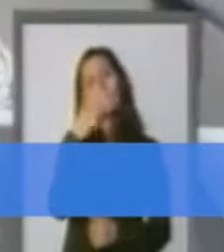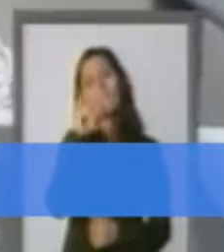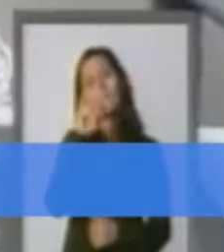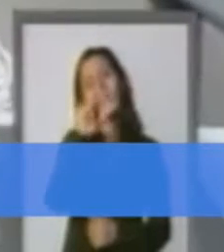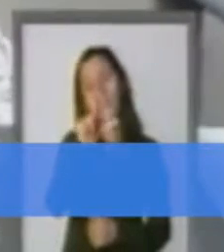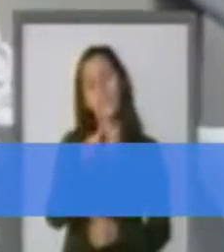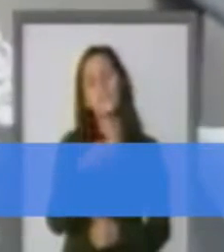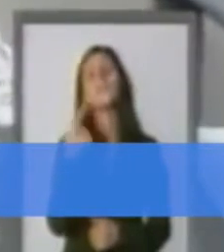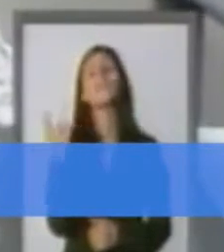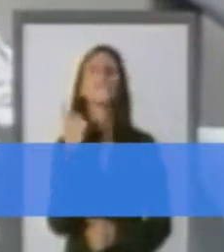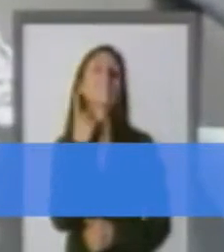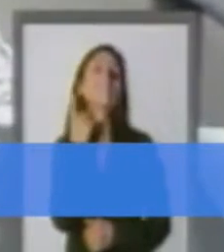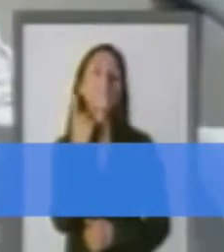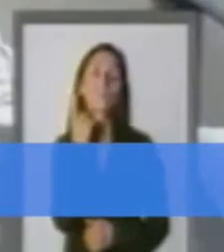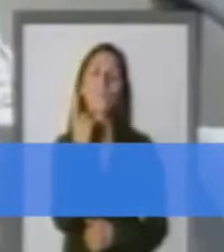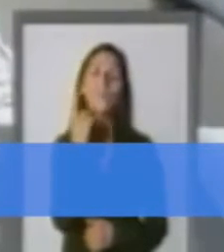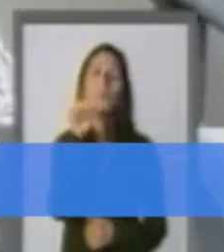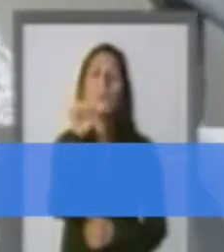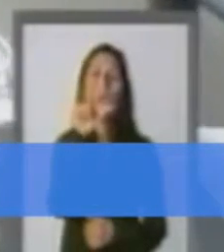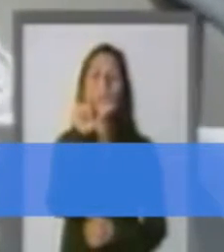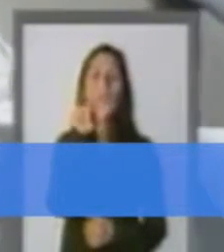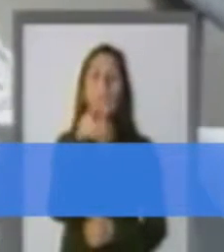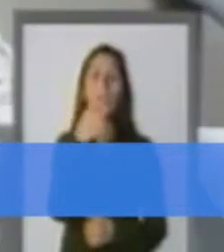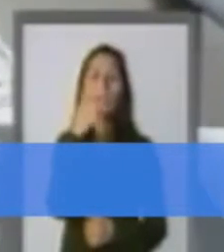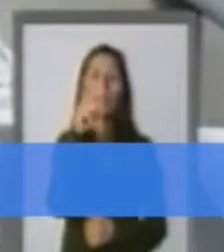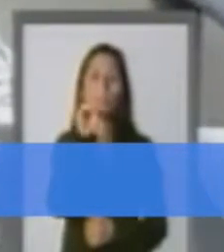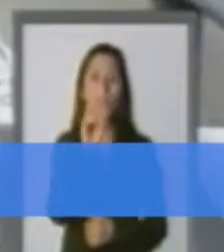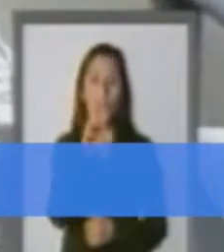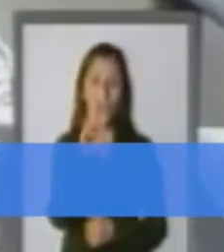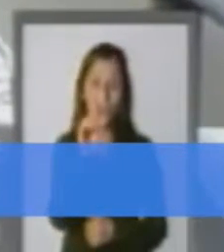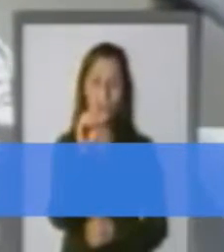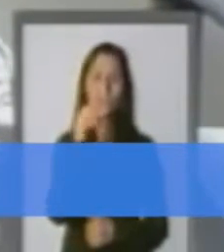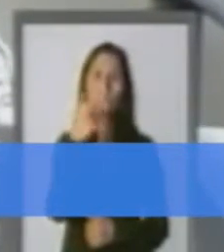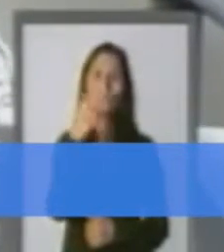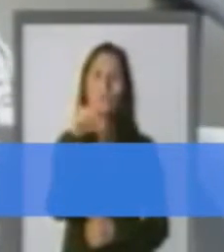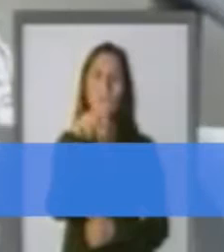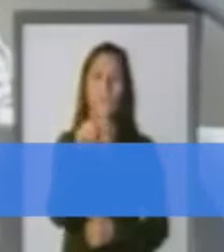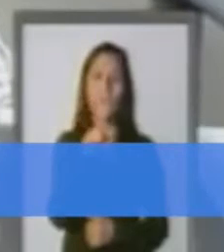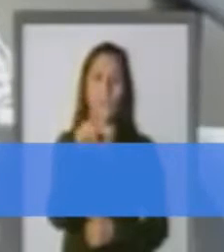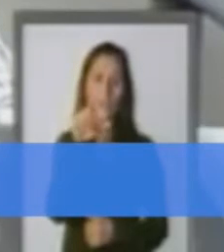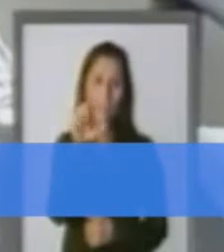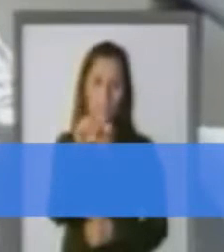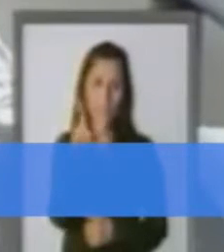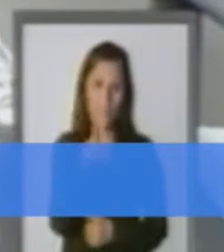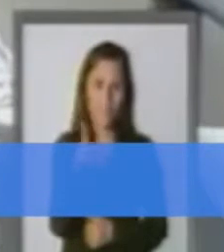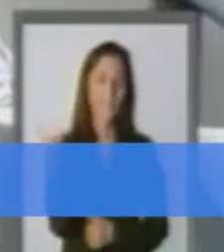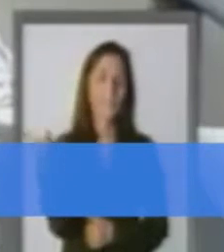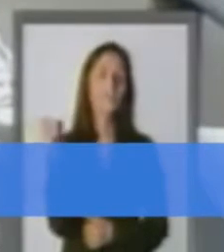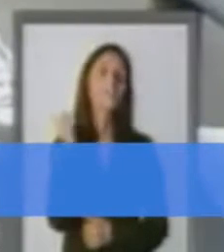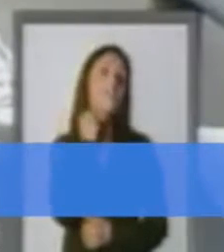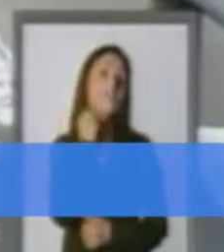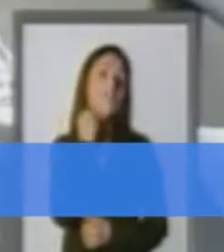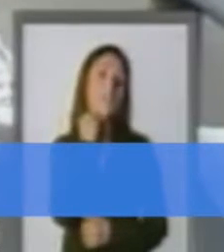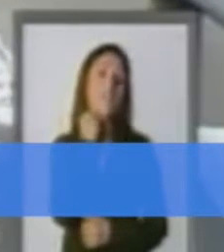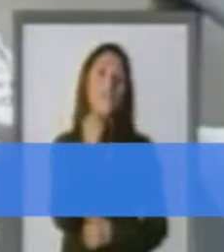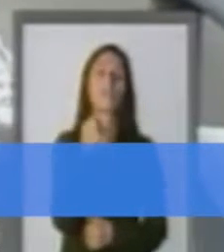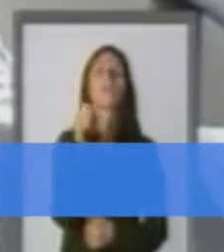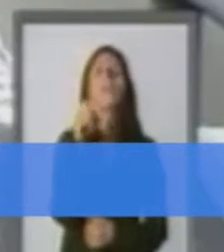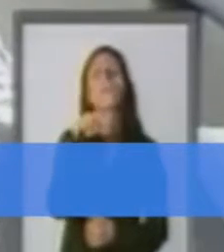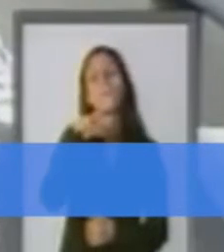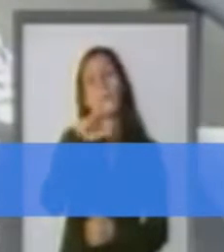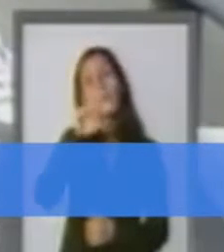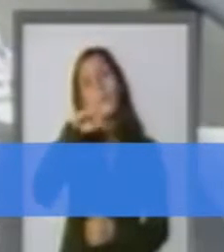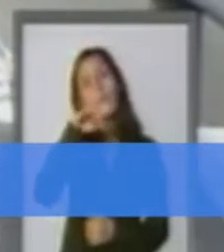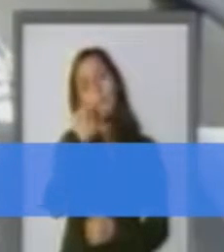los tres niveles de gobierno, al Poder Ejecutivo, al Legislativo y al Judicial, desde los regidores, síndicos,